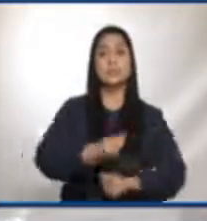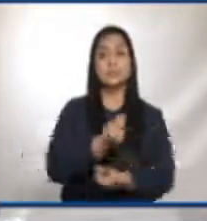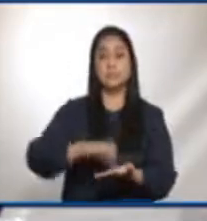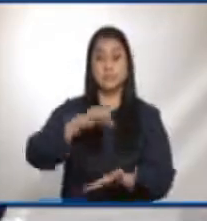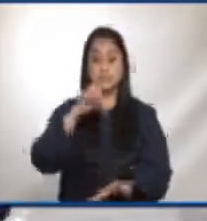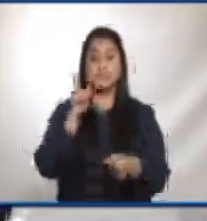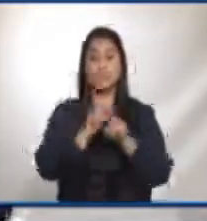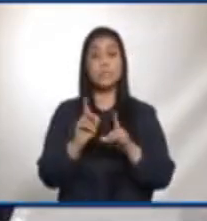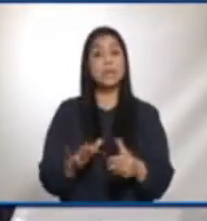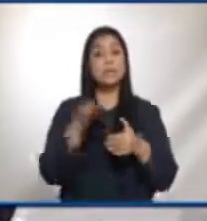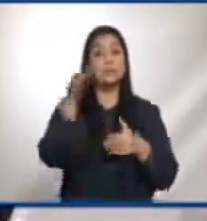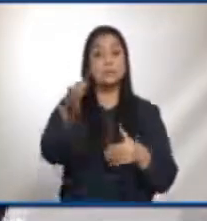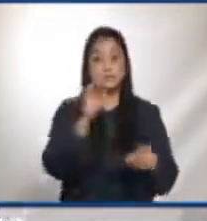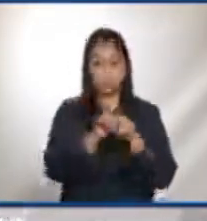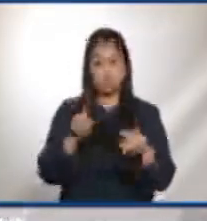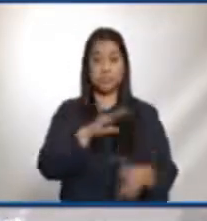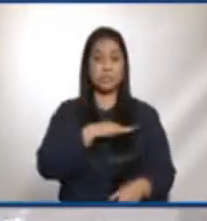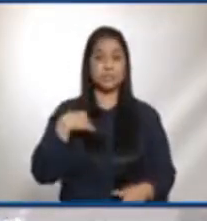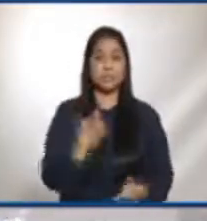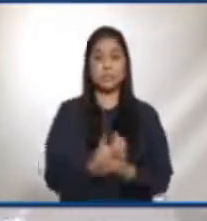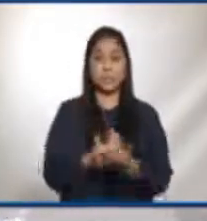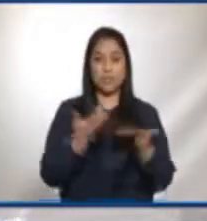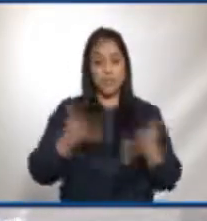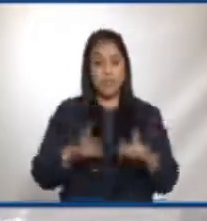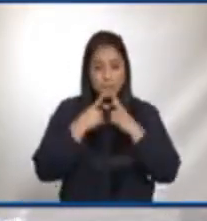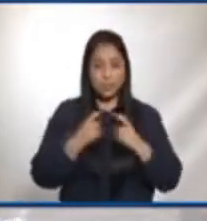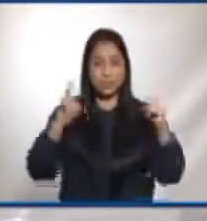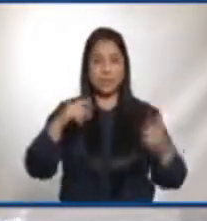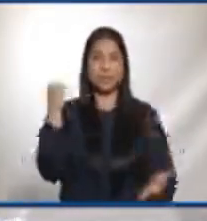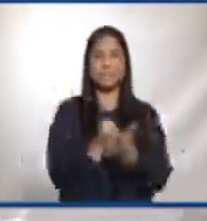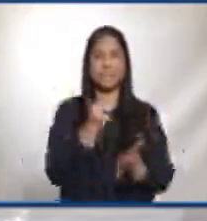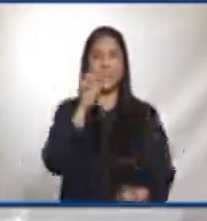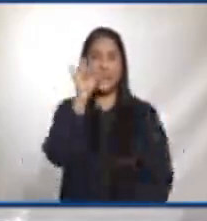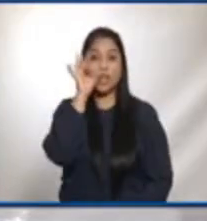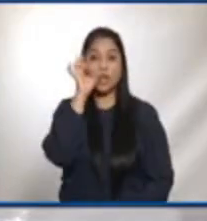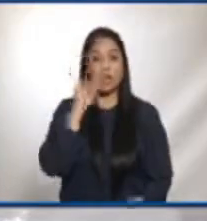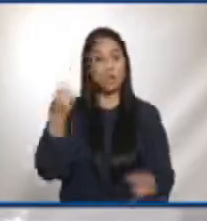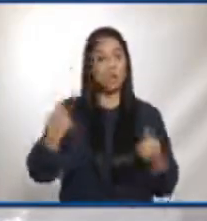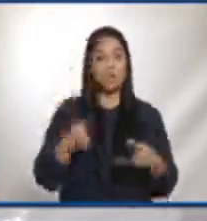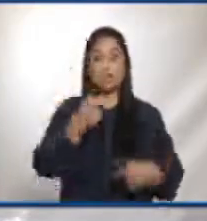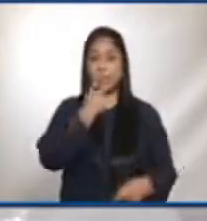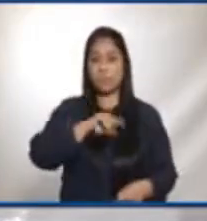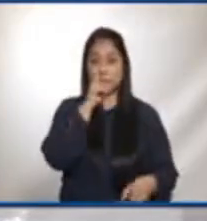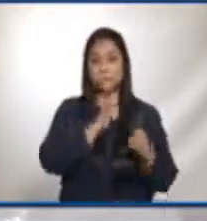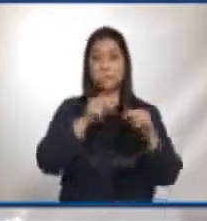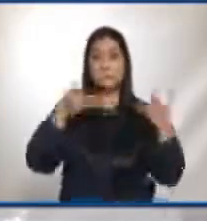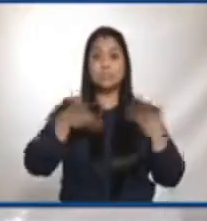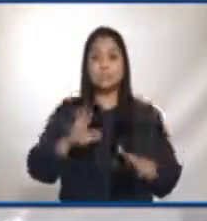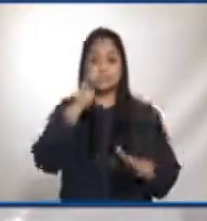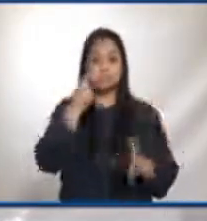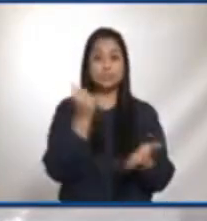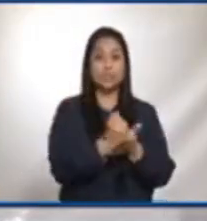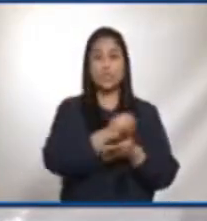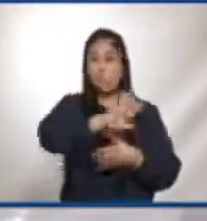eso, próximamente, el Ministerio de Economía lanzará el sello blanco de combate a la pobreza que llevará a todas esas MIPYMES